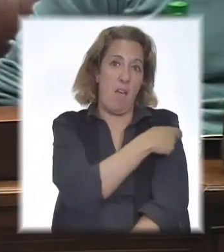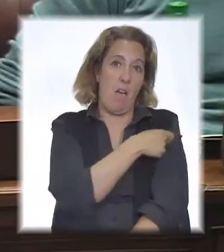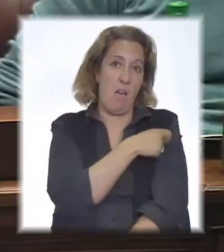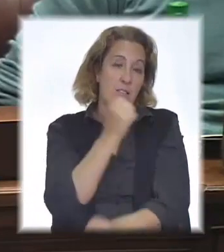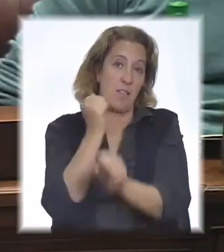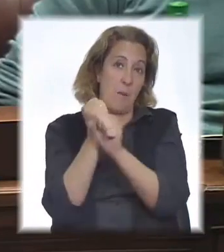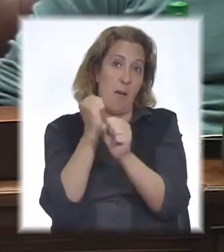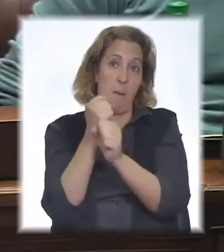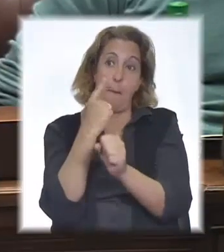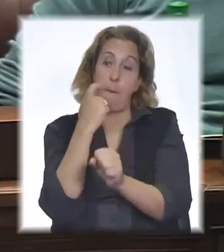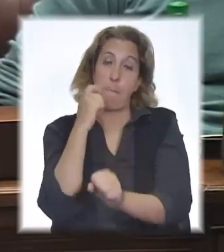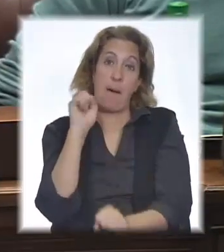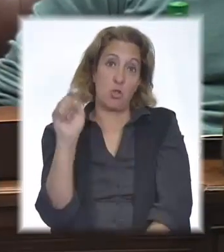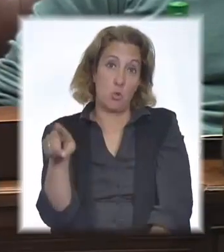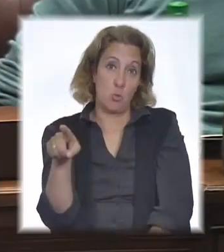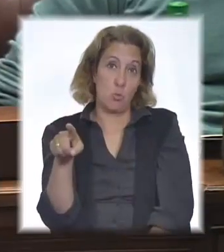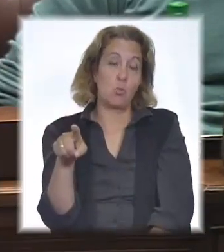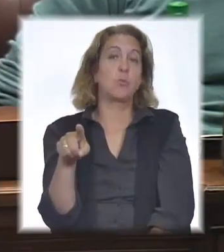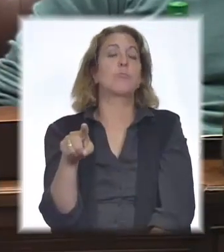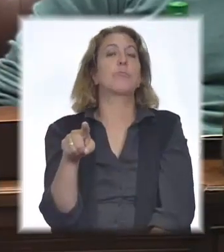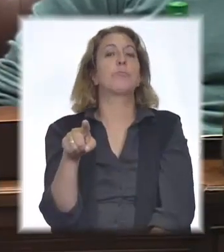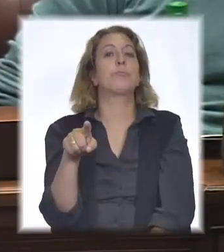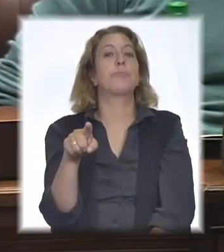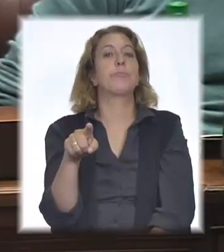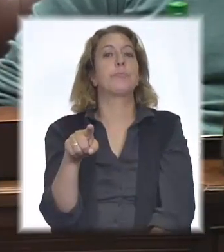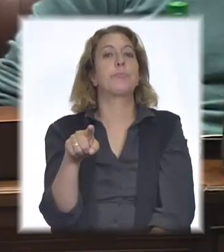trabajaba su padre era químico farmacéutico